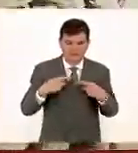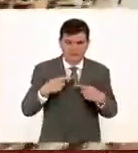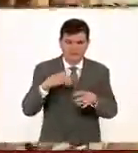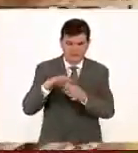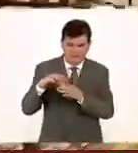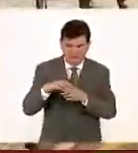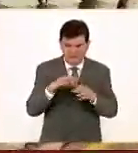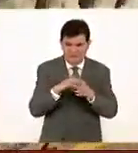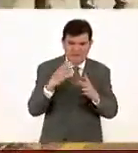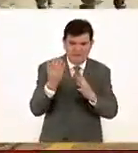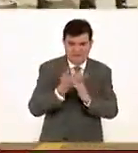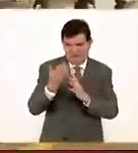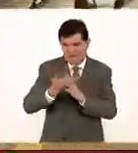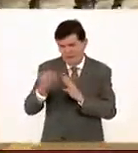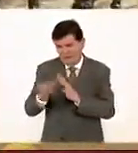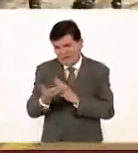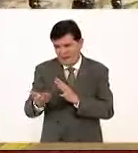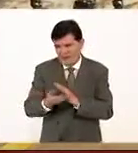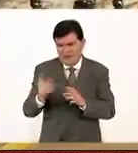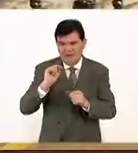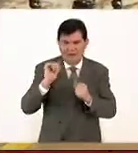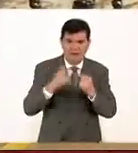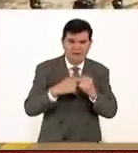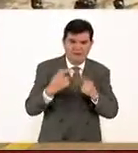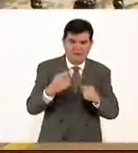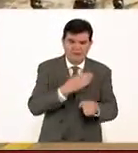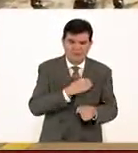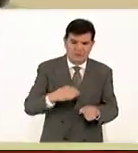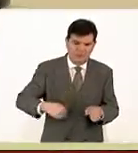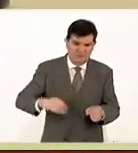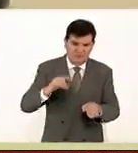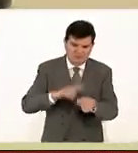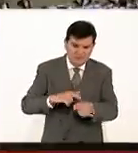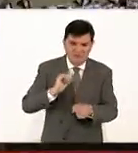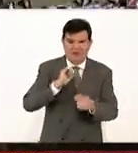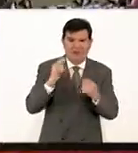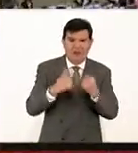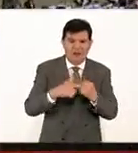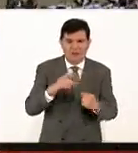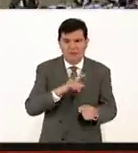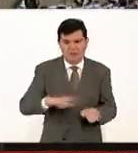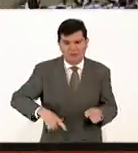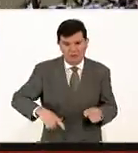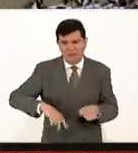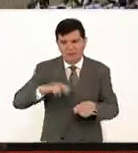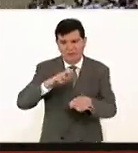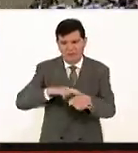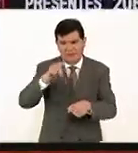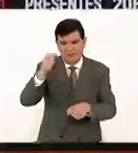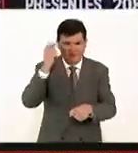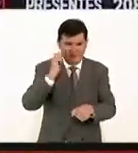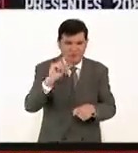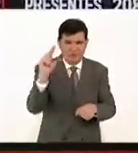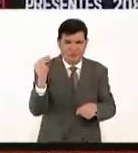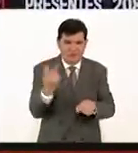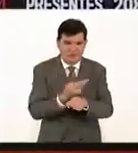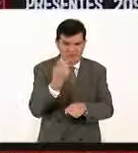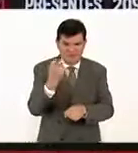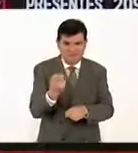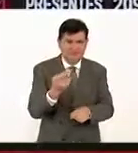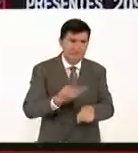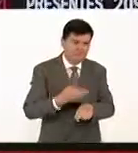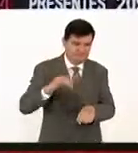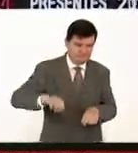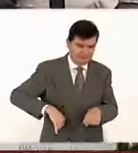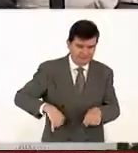votar dividido y muy probablemente va a votar algo presidente municipal, algo gobernador, que es algo que en Guerrero no había sucedido. Es